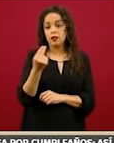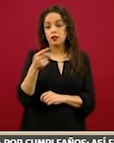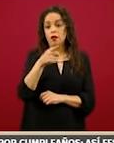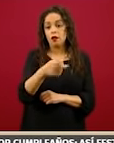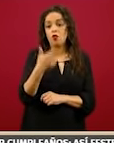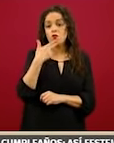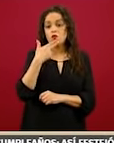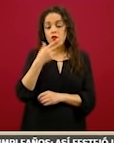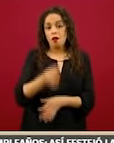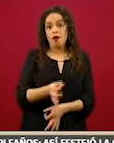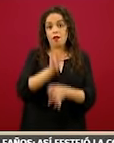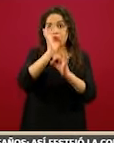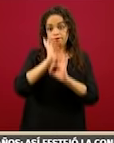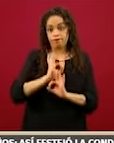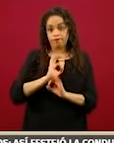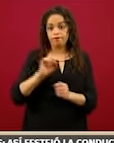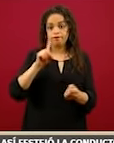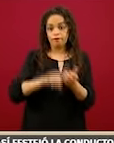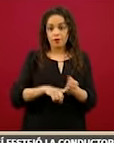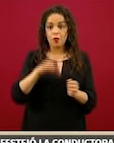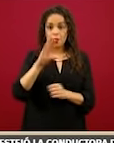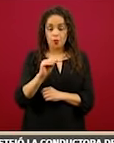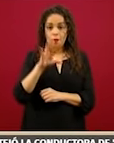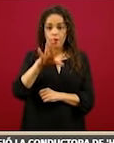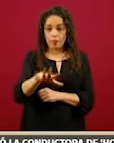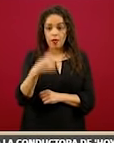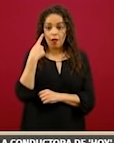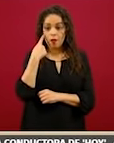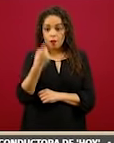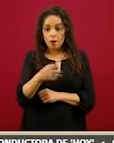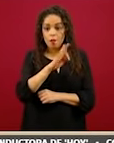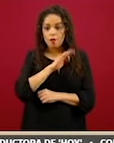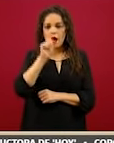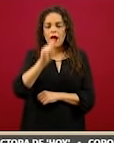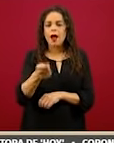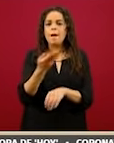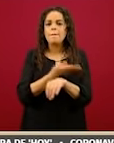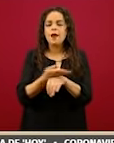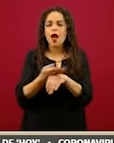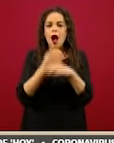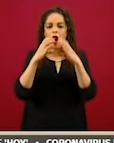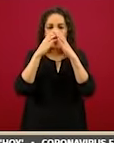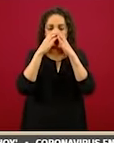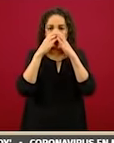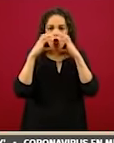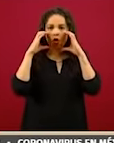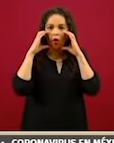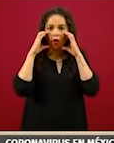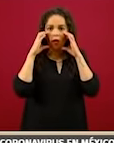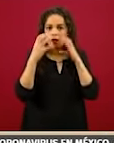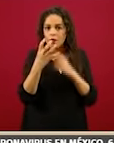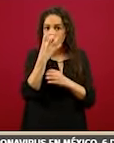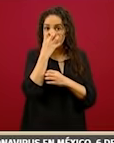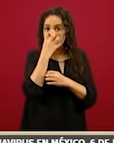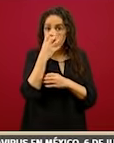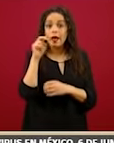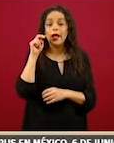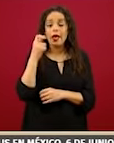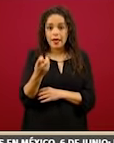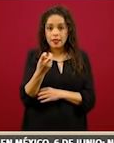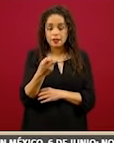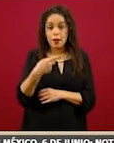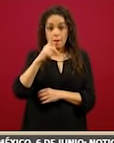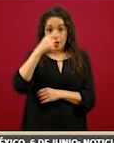N95 o su equivalente, los pueden ver con esta mascarilla de concha blanca, pero estos para ser eficientes tienen que hacer un